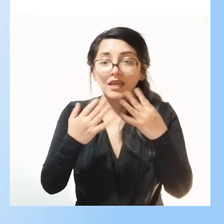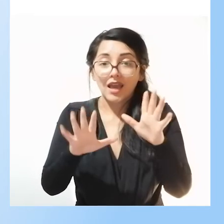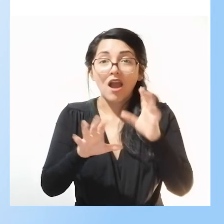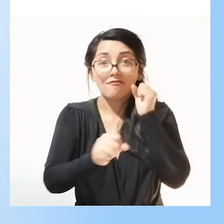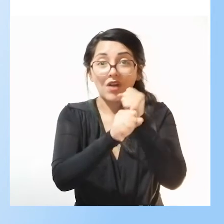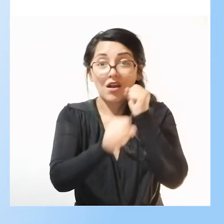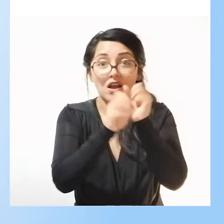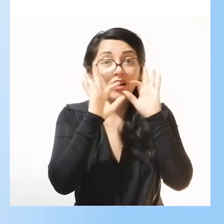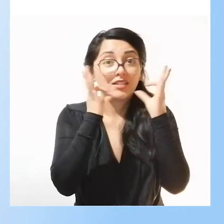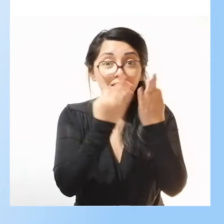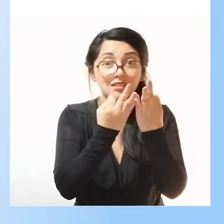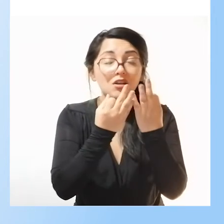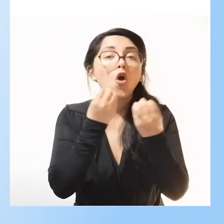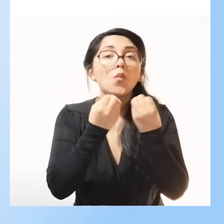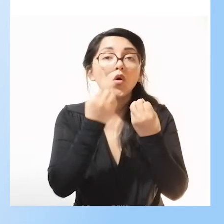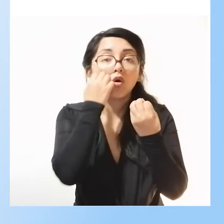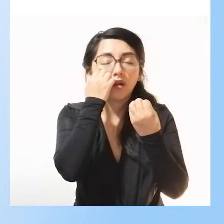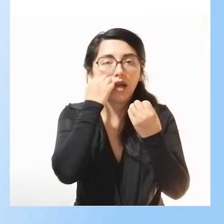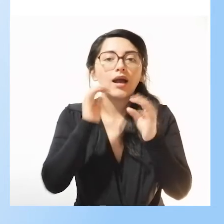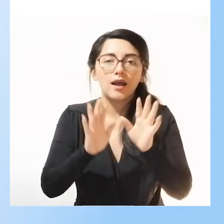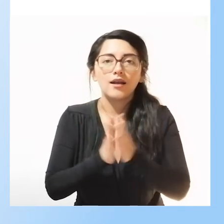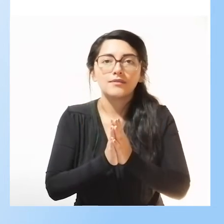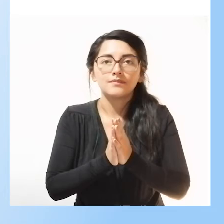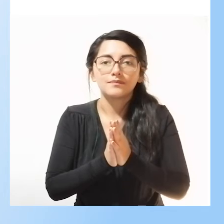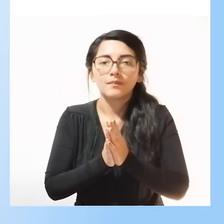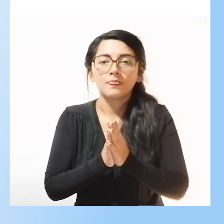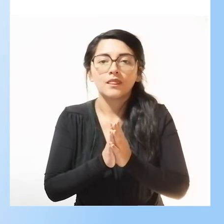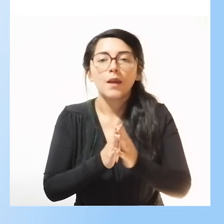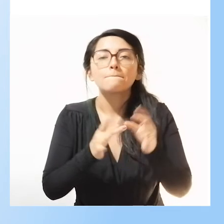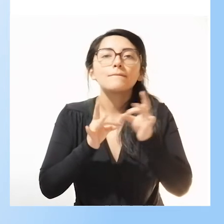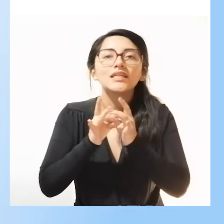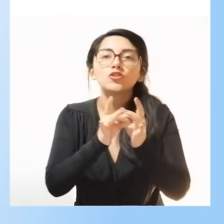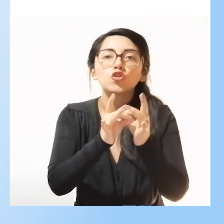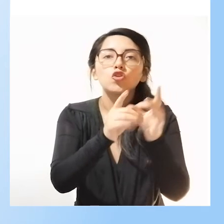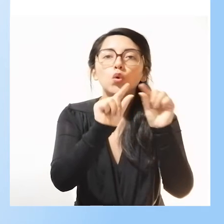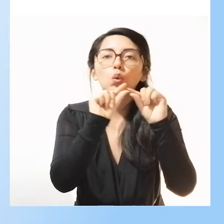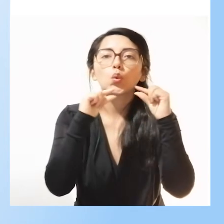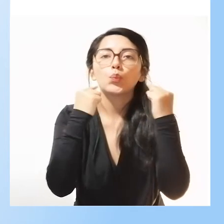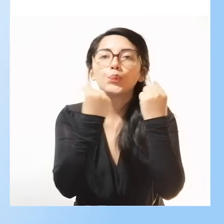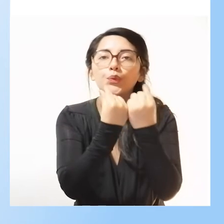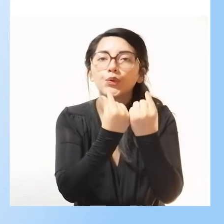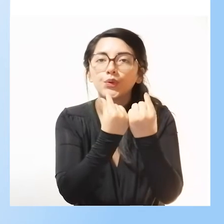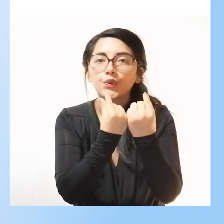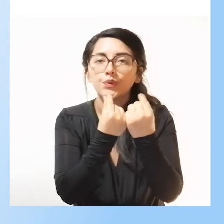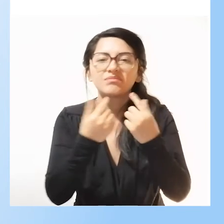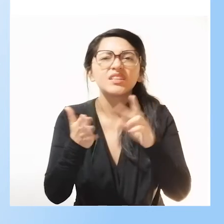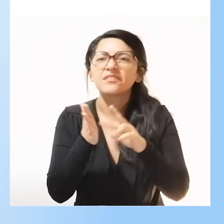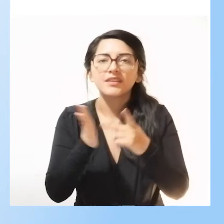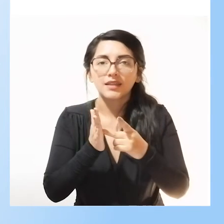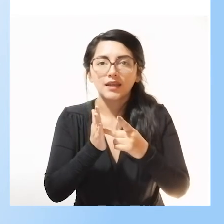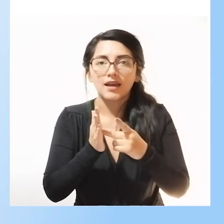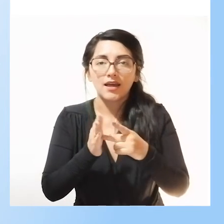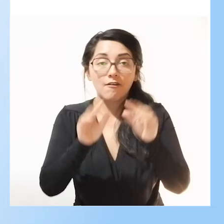las familias el trabajo aplicando la metodología grupal, es decir, reunir a